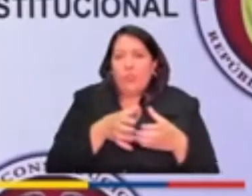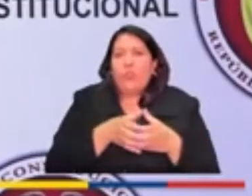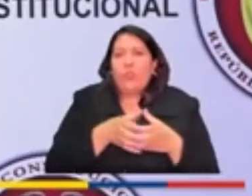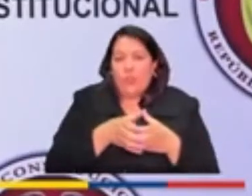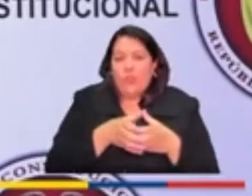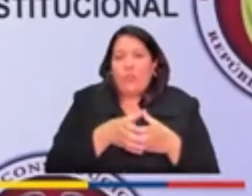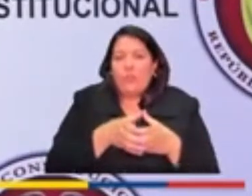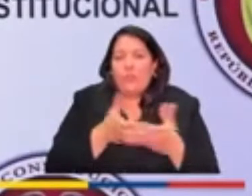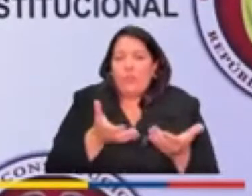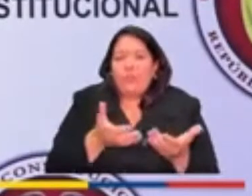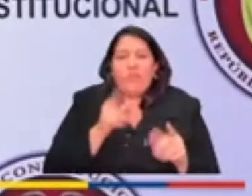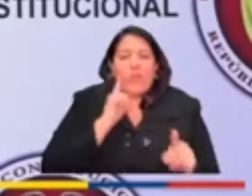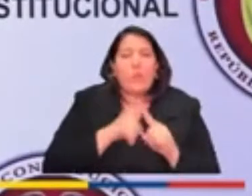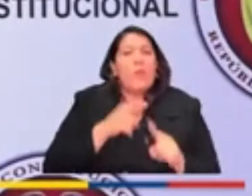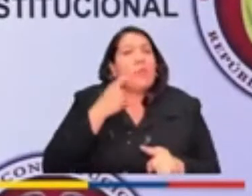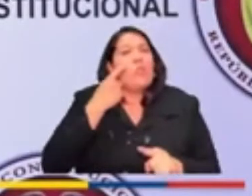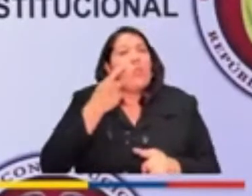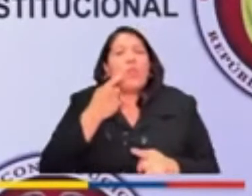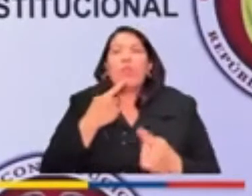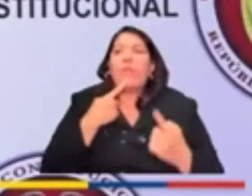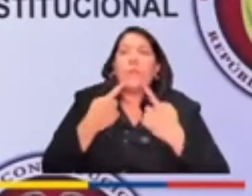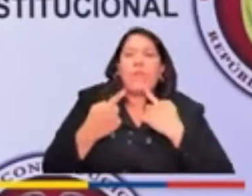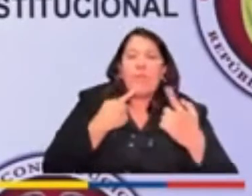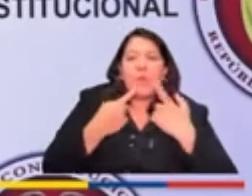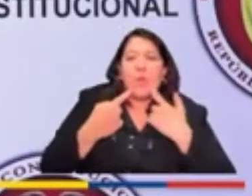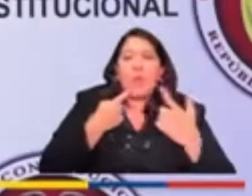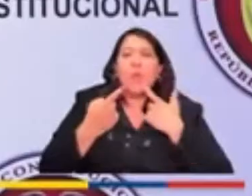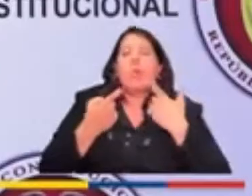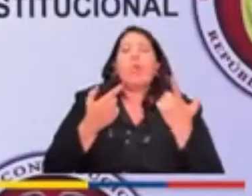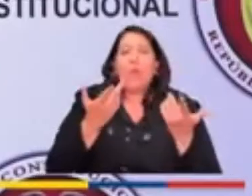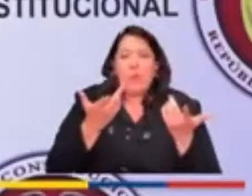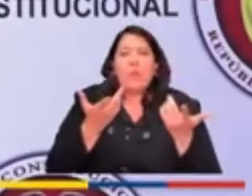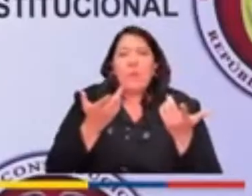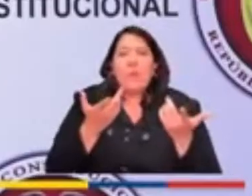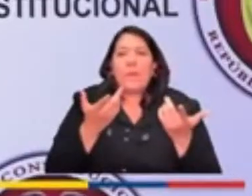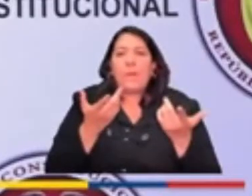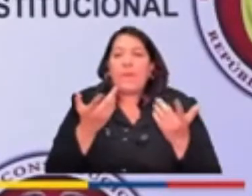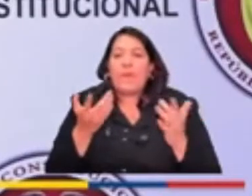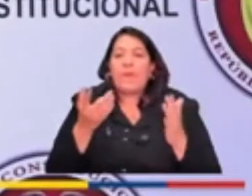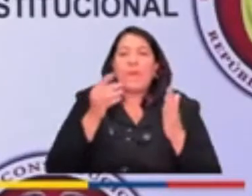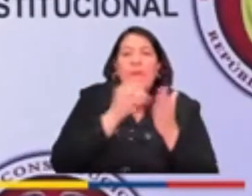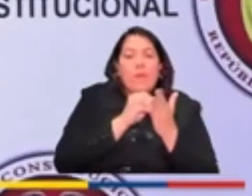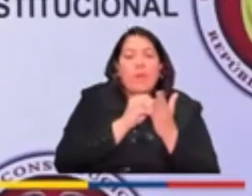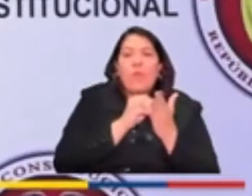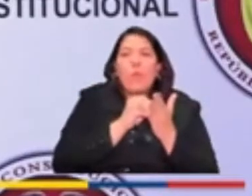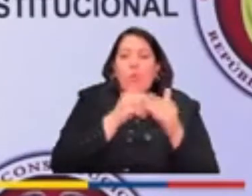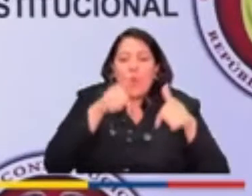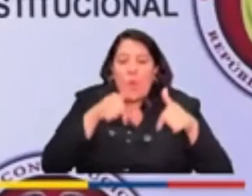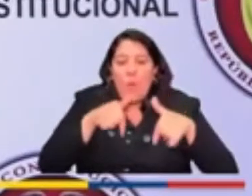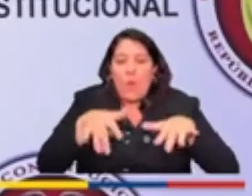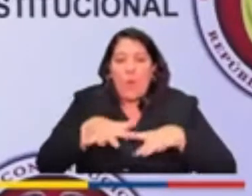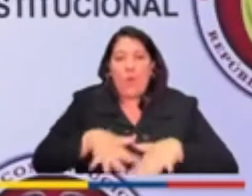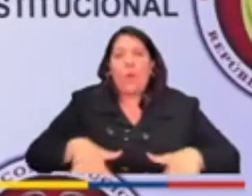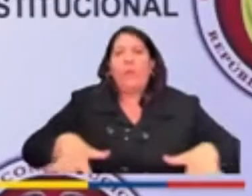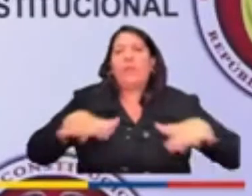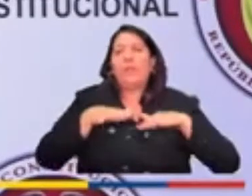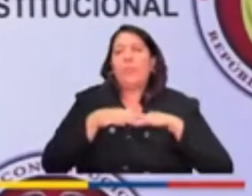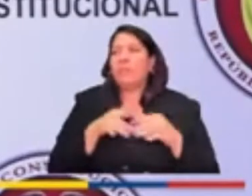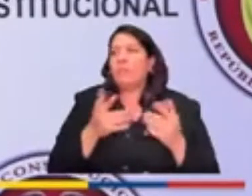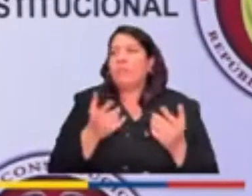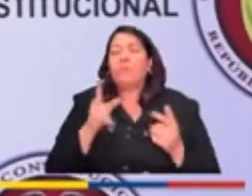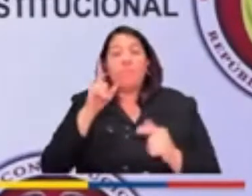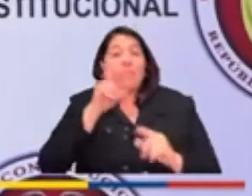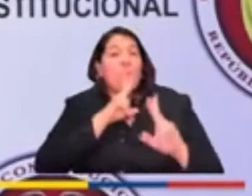buscando ese diálogo, hemos encontrado en la institución no una